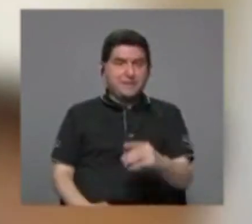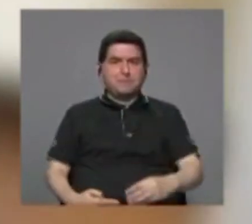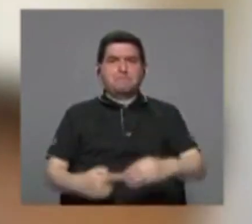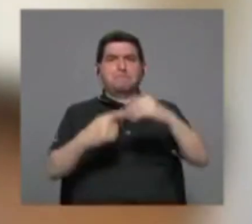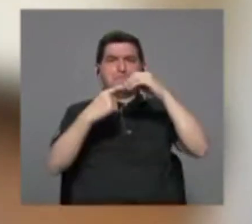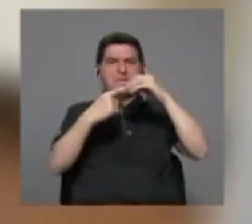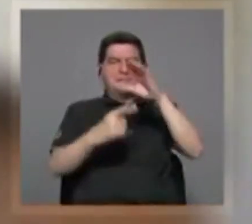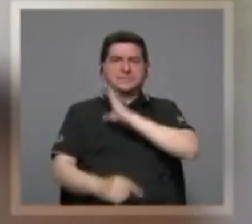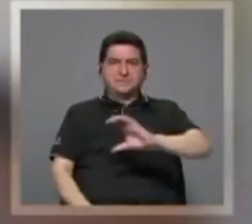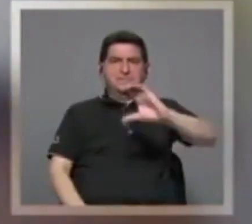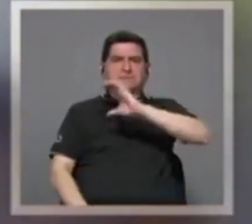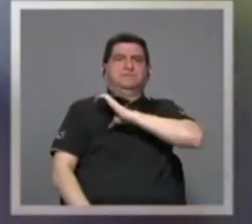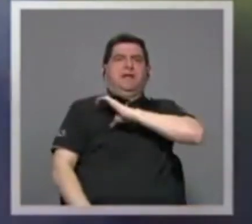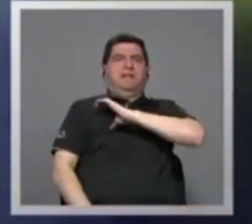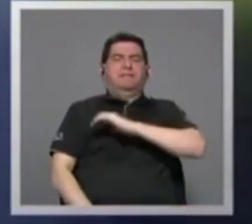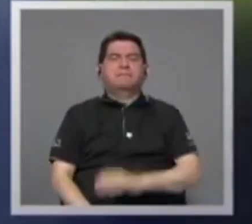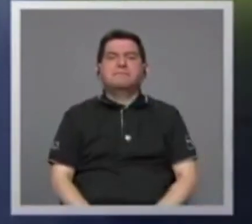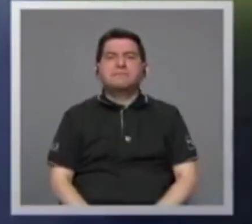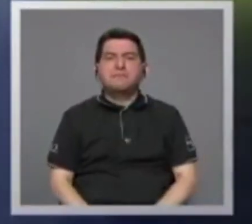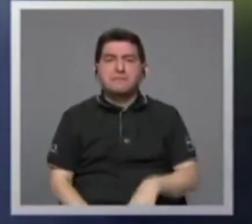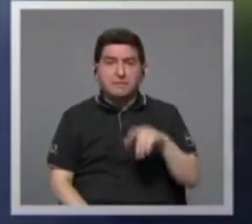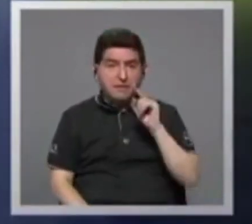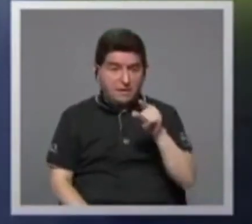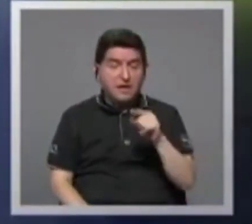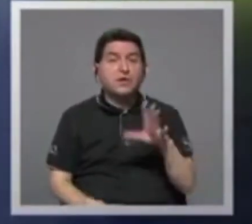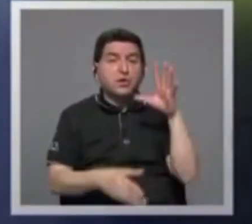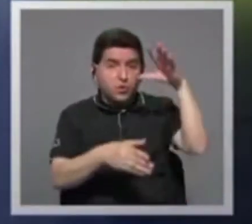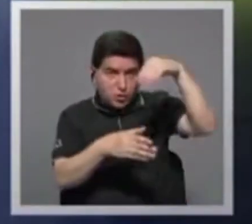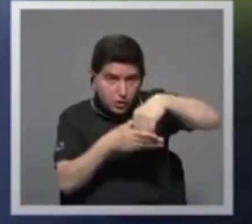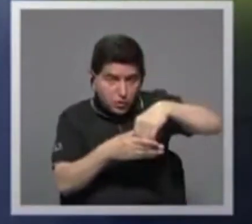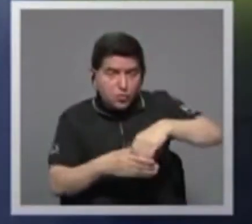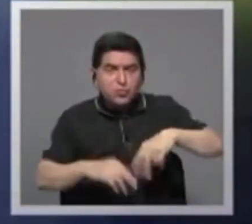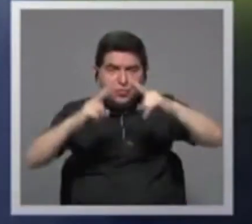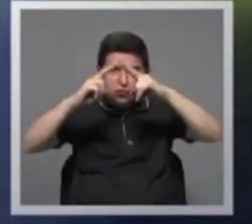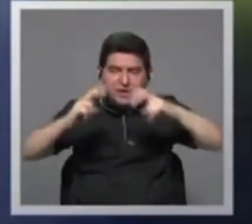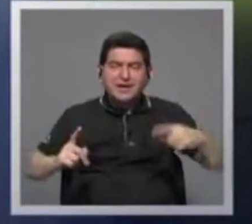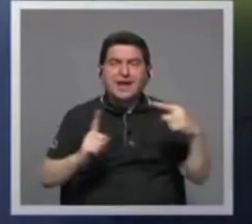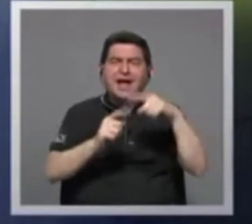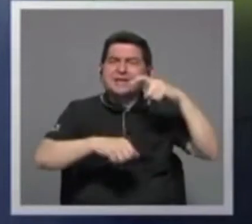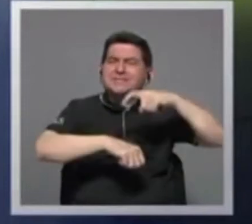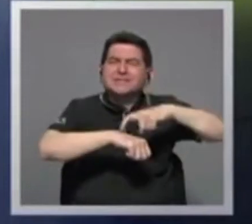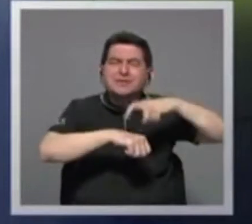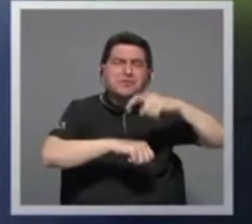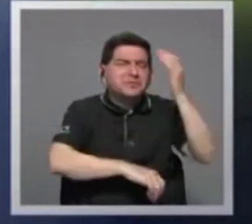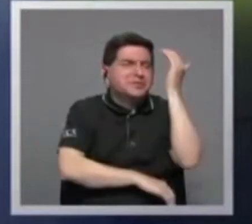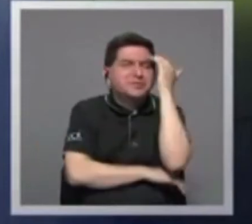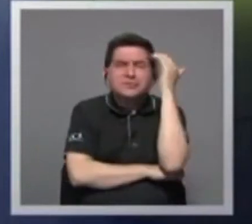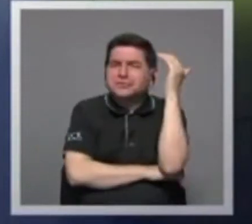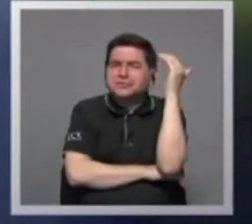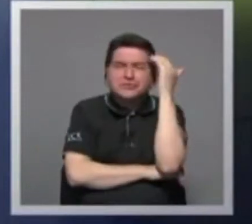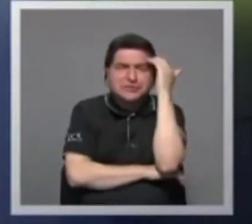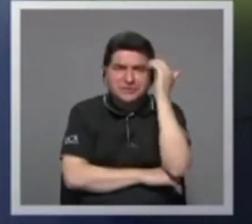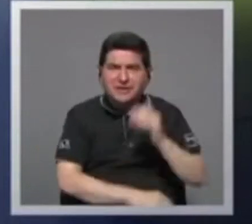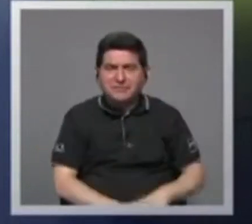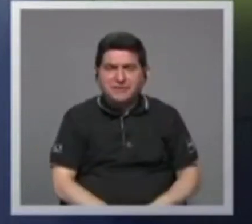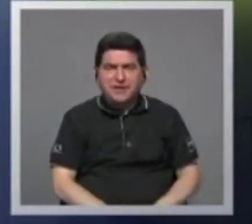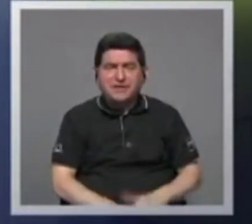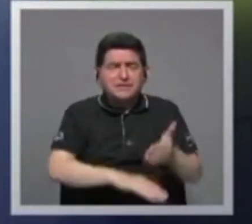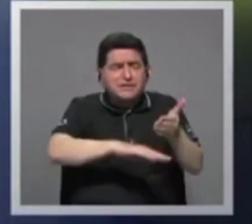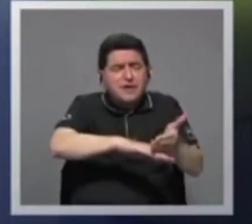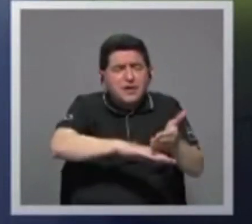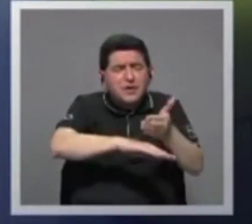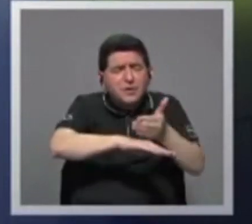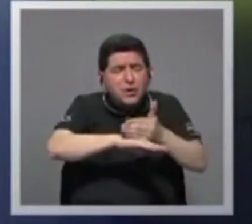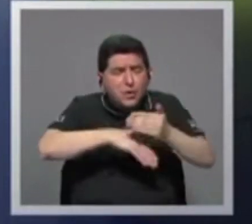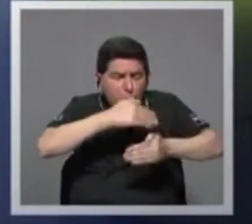principal particularidad que tienen, es incluir el análisis de lo que hasta el momento sabíamos de lo que era la recuperación